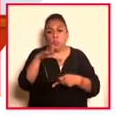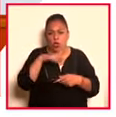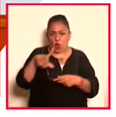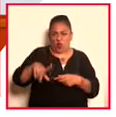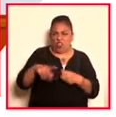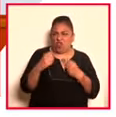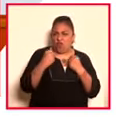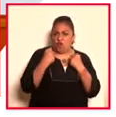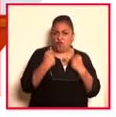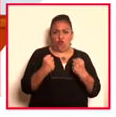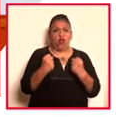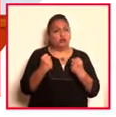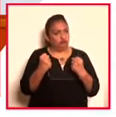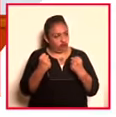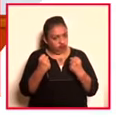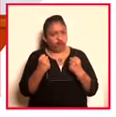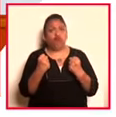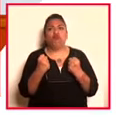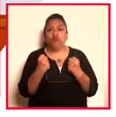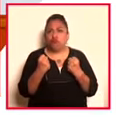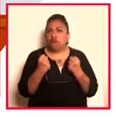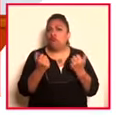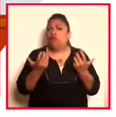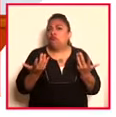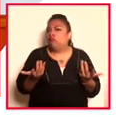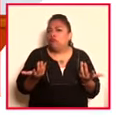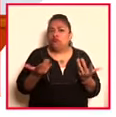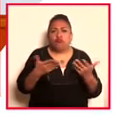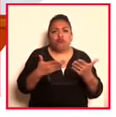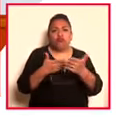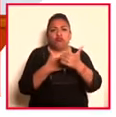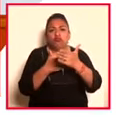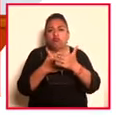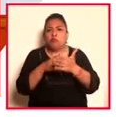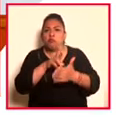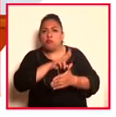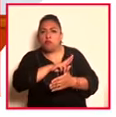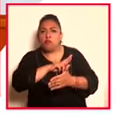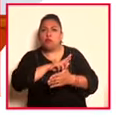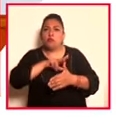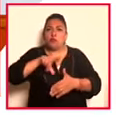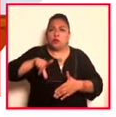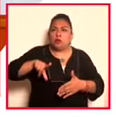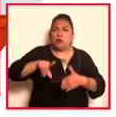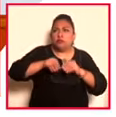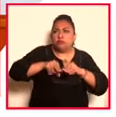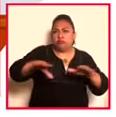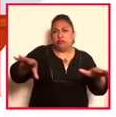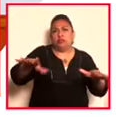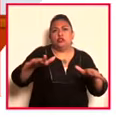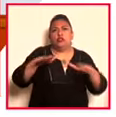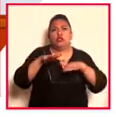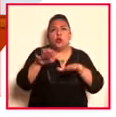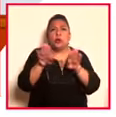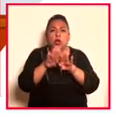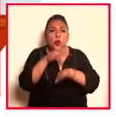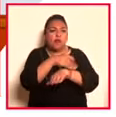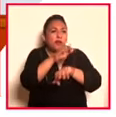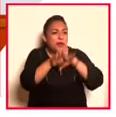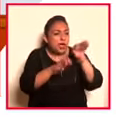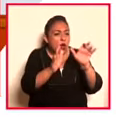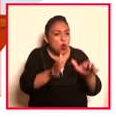fuerte donde los límites entre lo privado y lo público en relación a cómo cuidar una familia